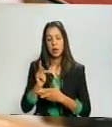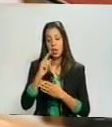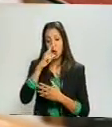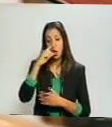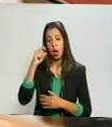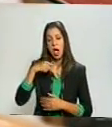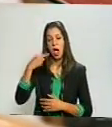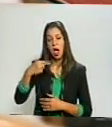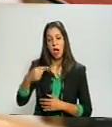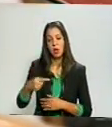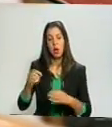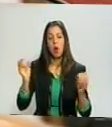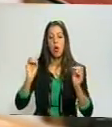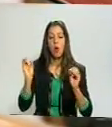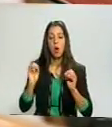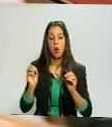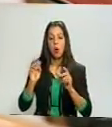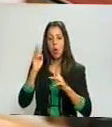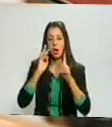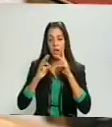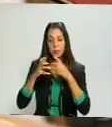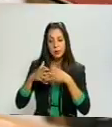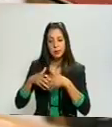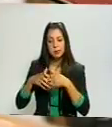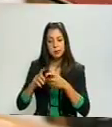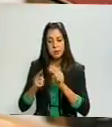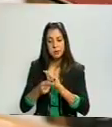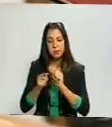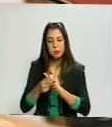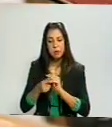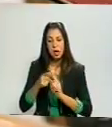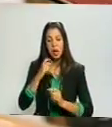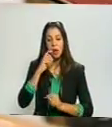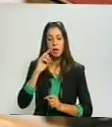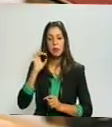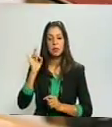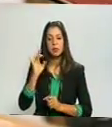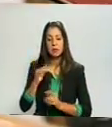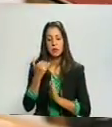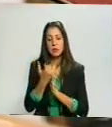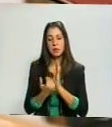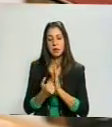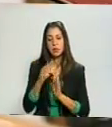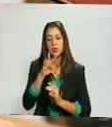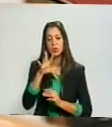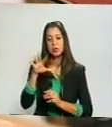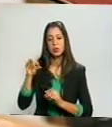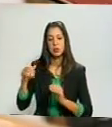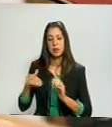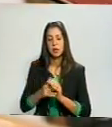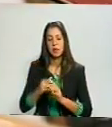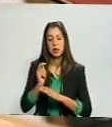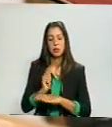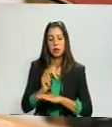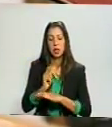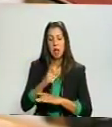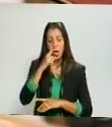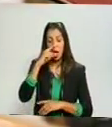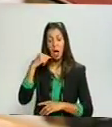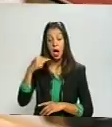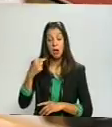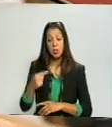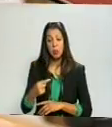o su capacidad de procesamiento sea menor a 250.000 toneladas al año,